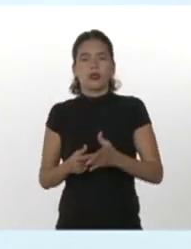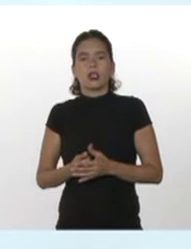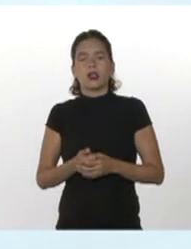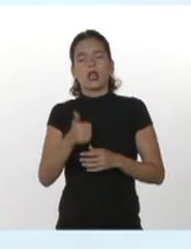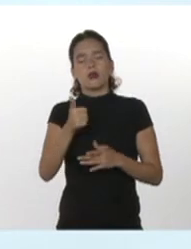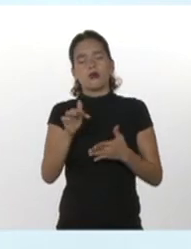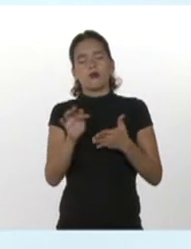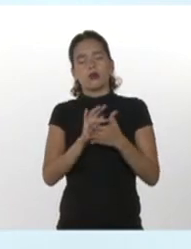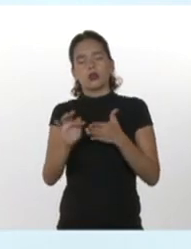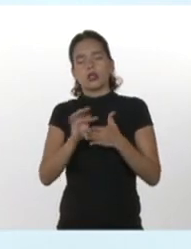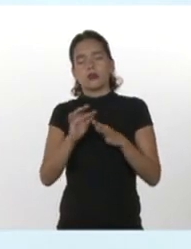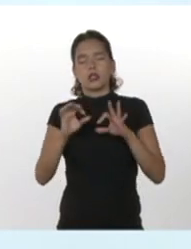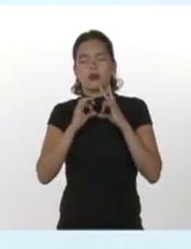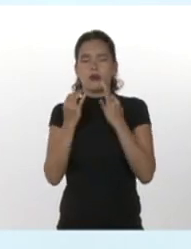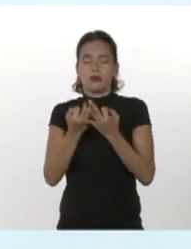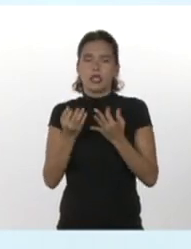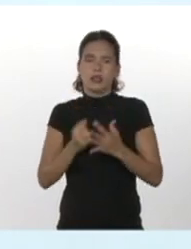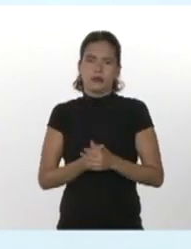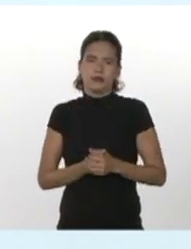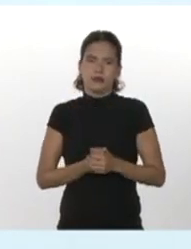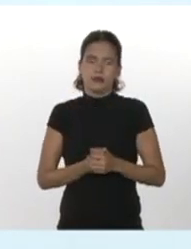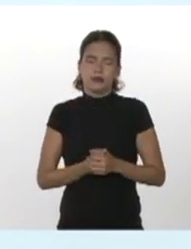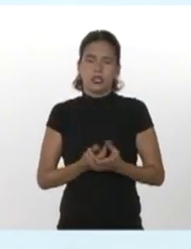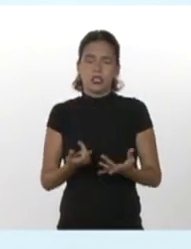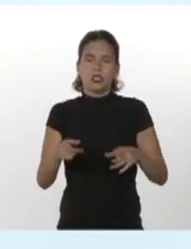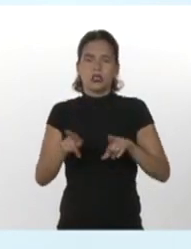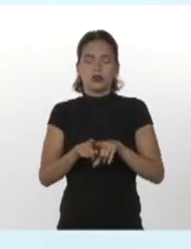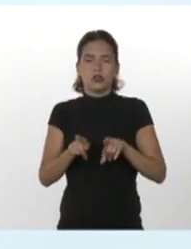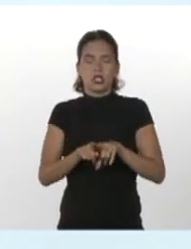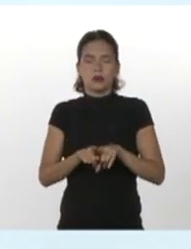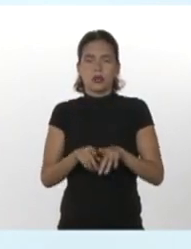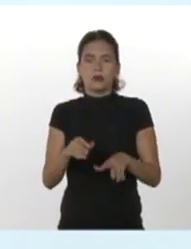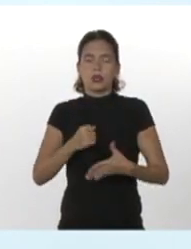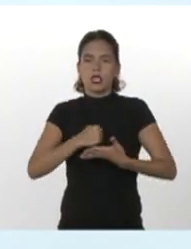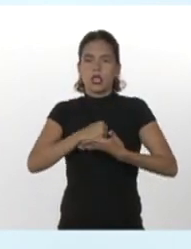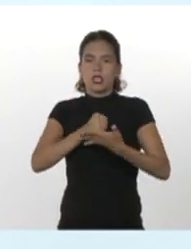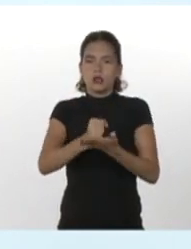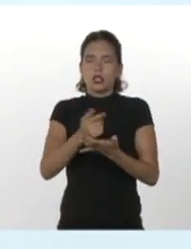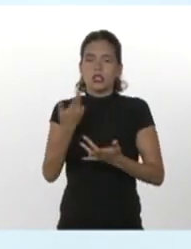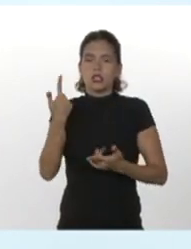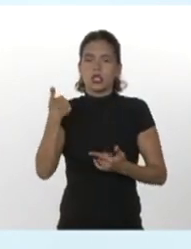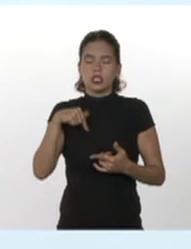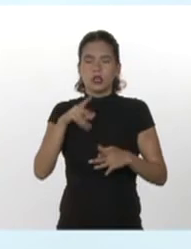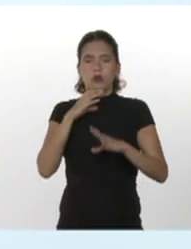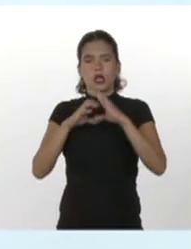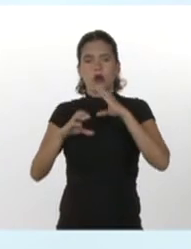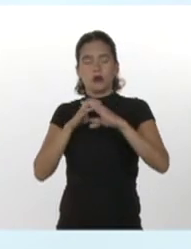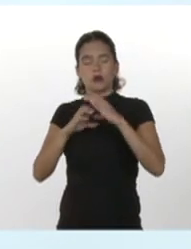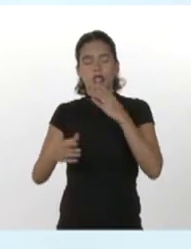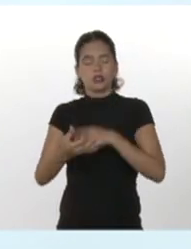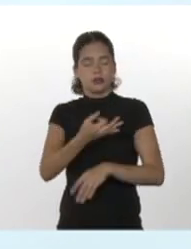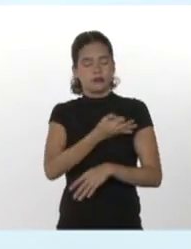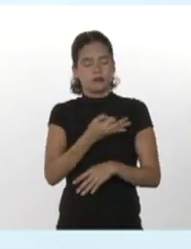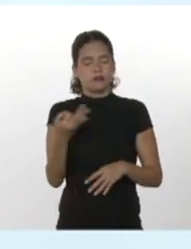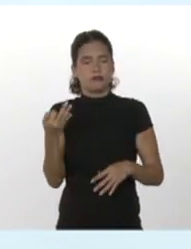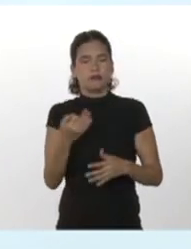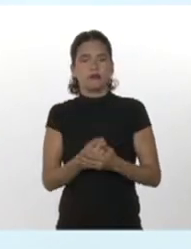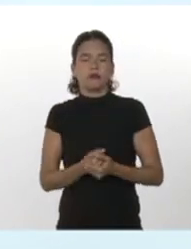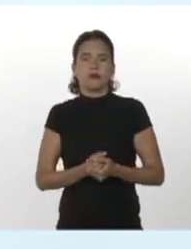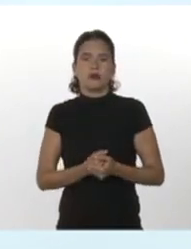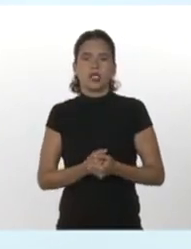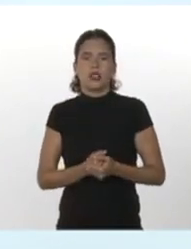buen funcionamiento familiar. Y eso, además de permitirnos tener una comunicación efectiva